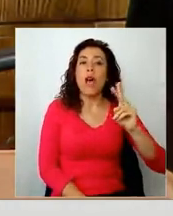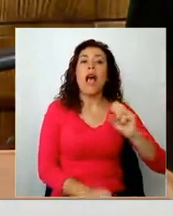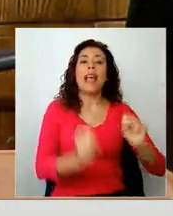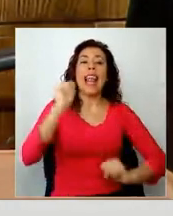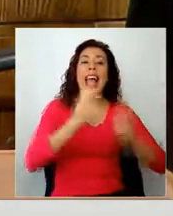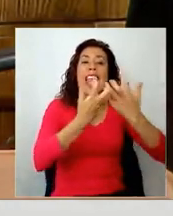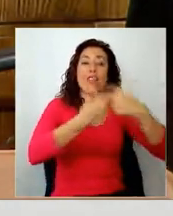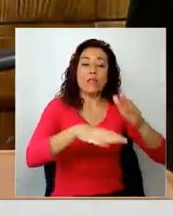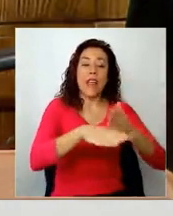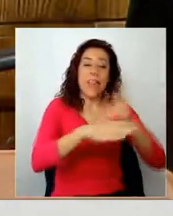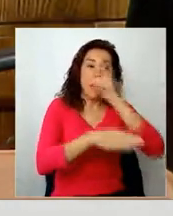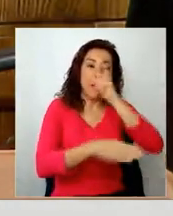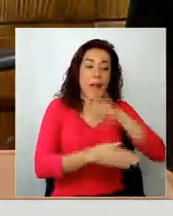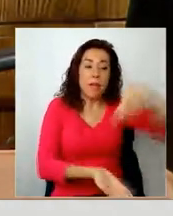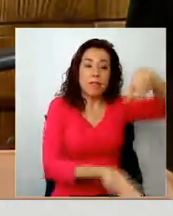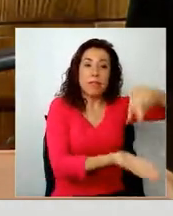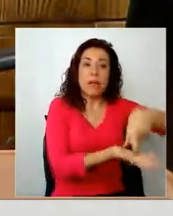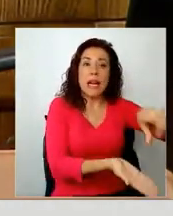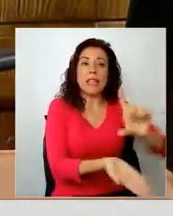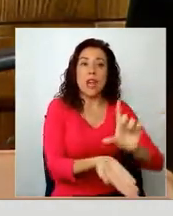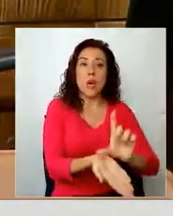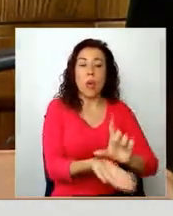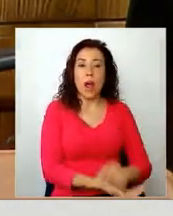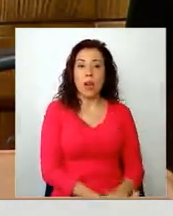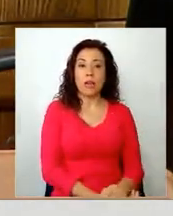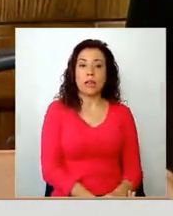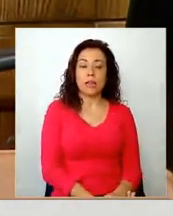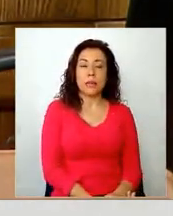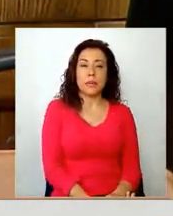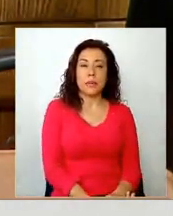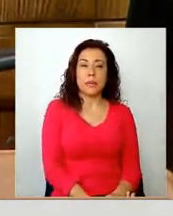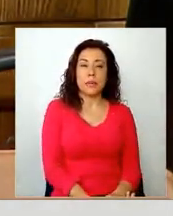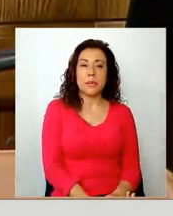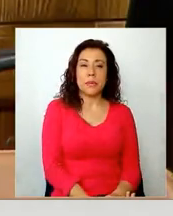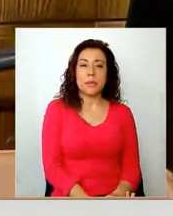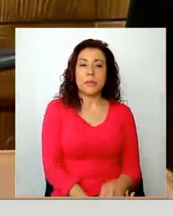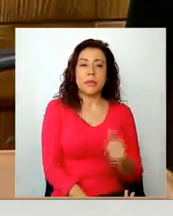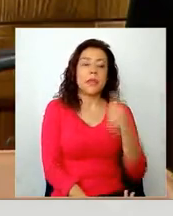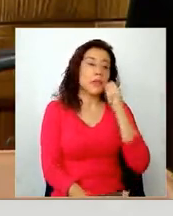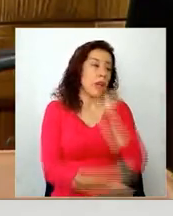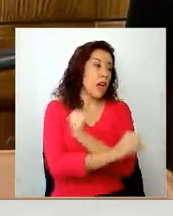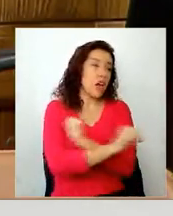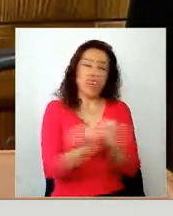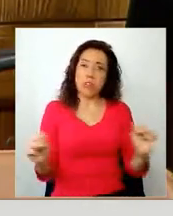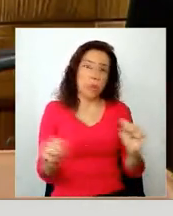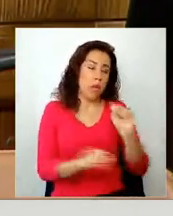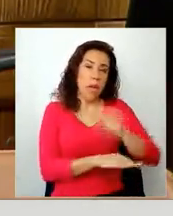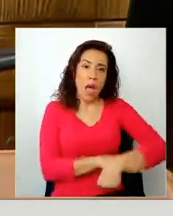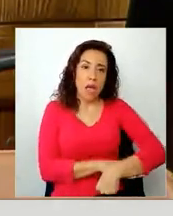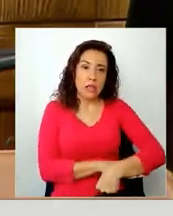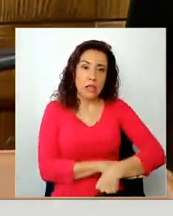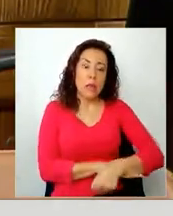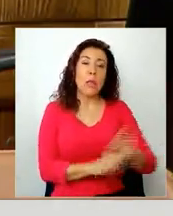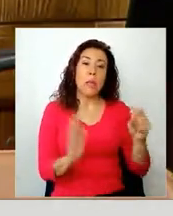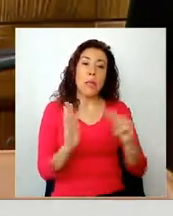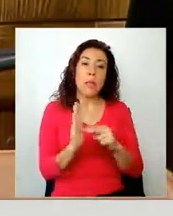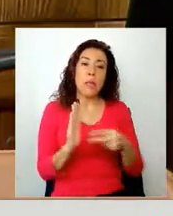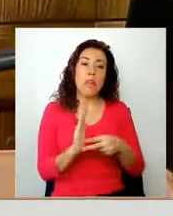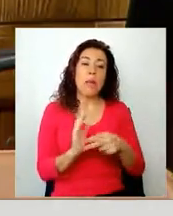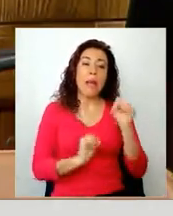en dichas áreas esto presidenta es inaceptable dado los problemas que esta industria tiene